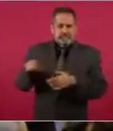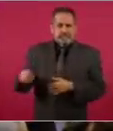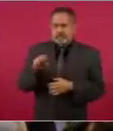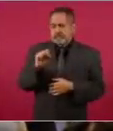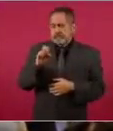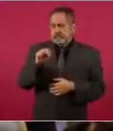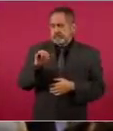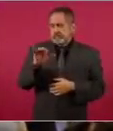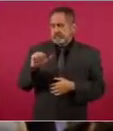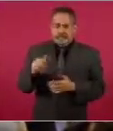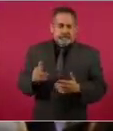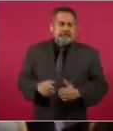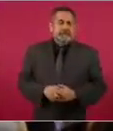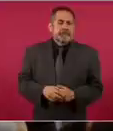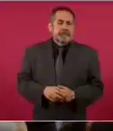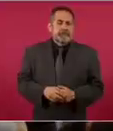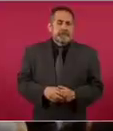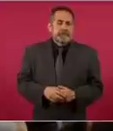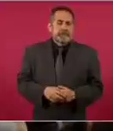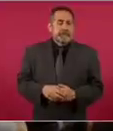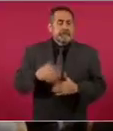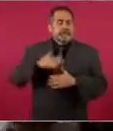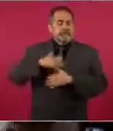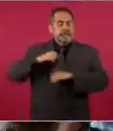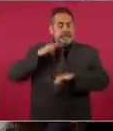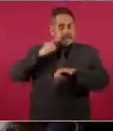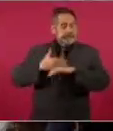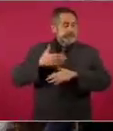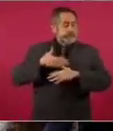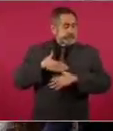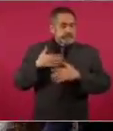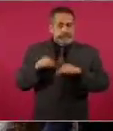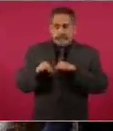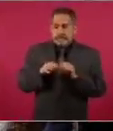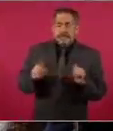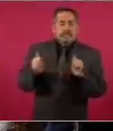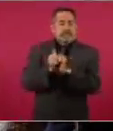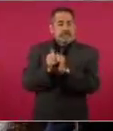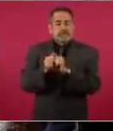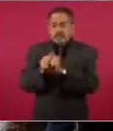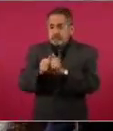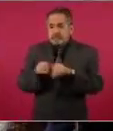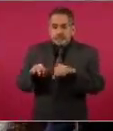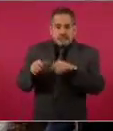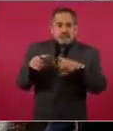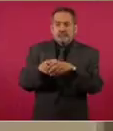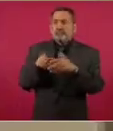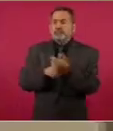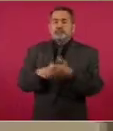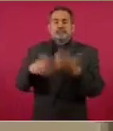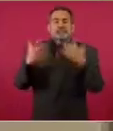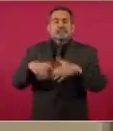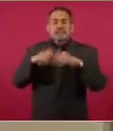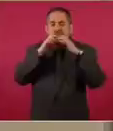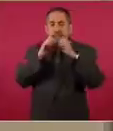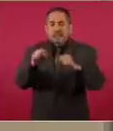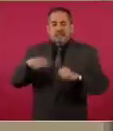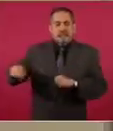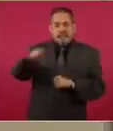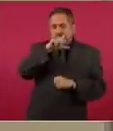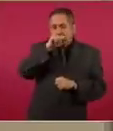Agricultura. La Secretaría de mi cargo trabaja de la mano con la industria avícola mexicana para